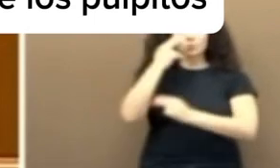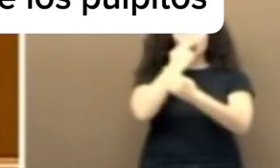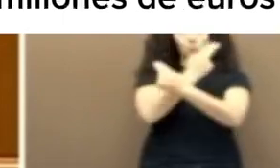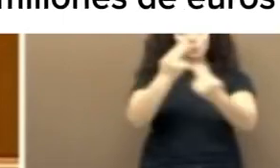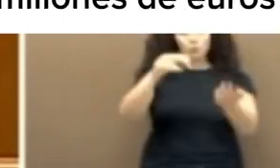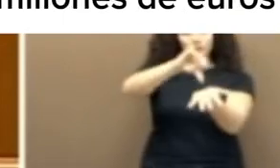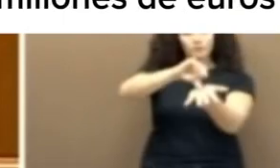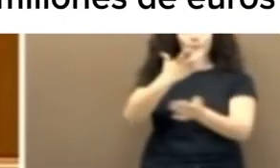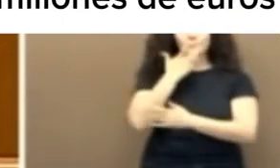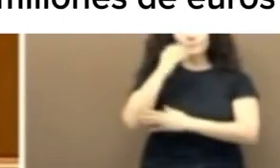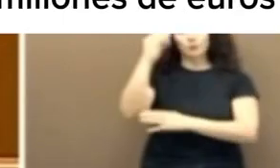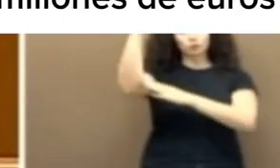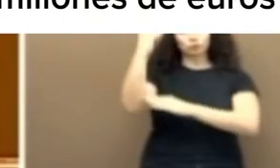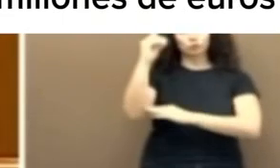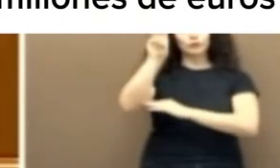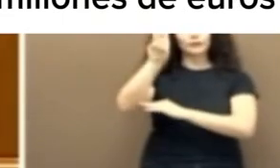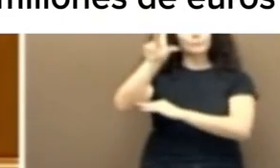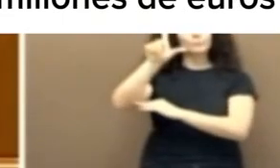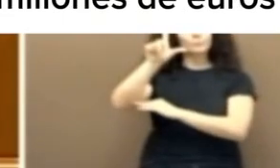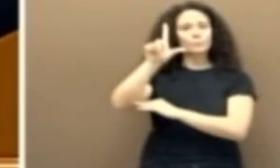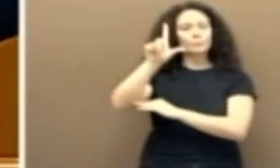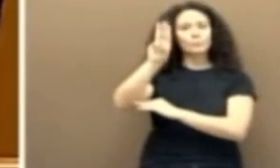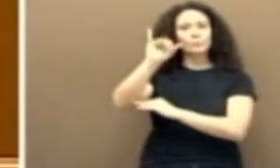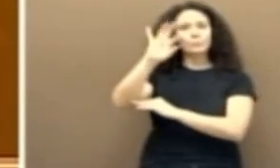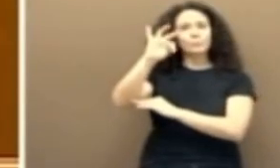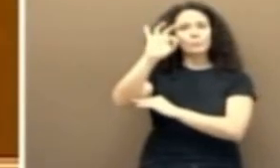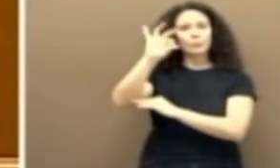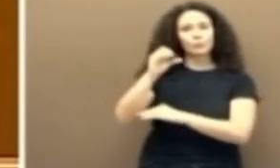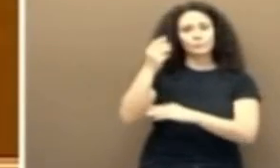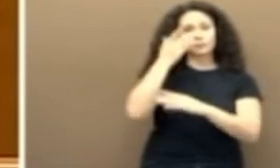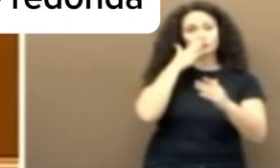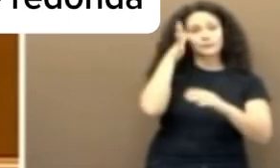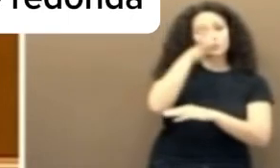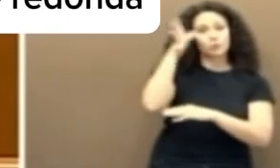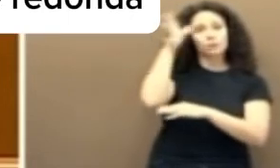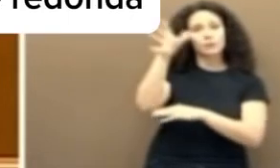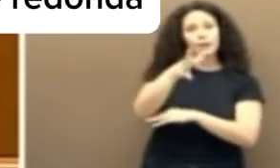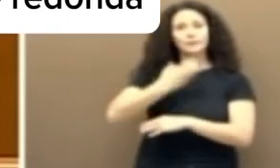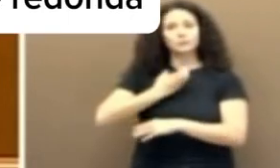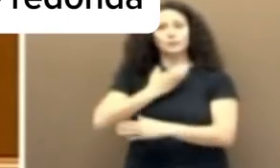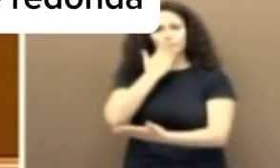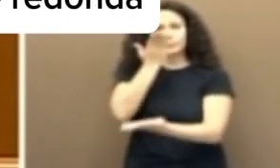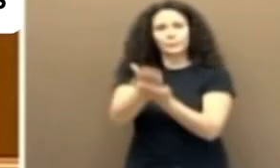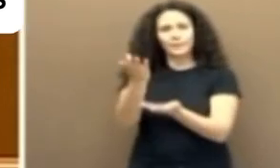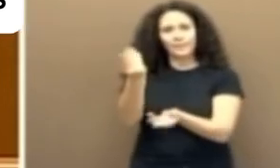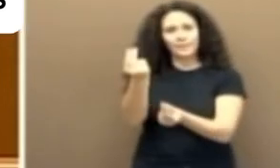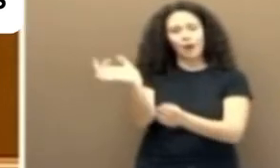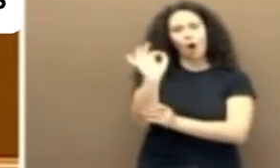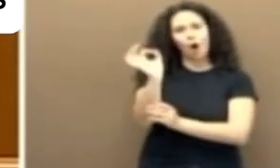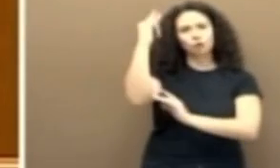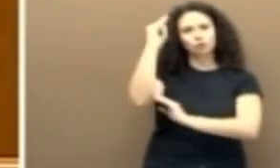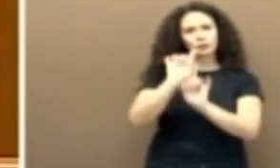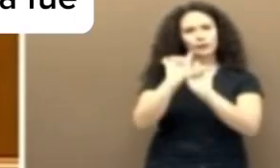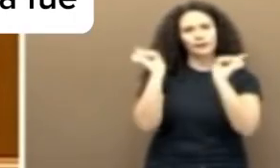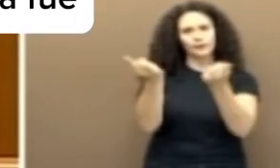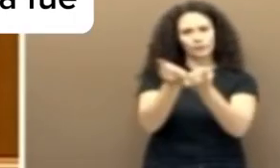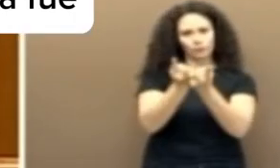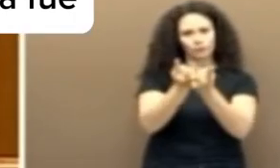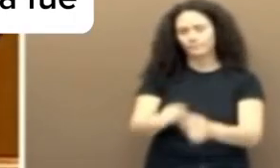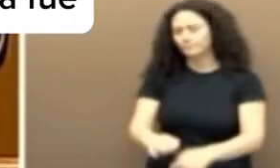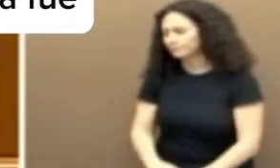Torre de los Púlpitos, donde los denunciantes reclamaban 50 millones de euros al ayuntamiento, o los recientes casos de la Torre Redonda, el baluarte de los Pozos.